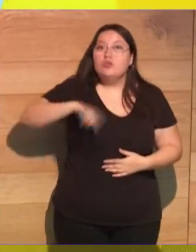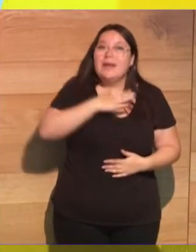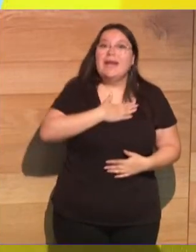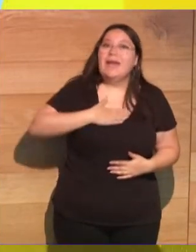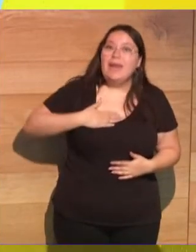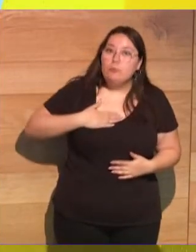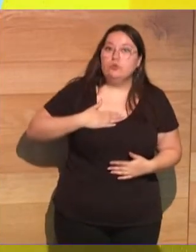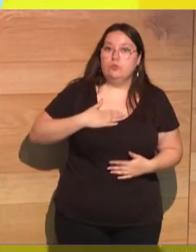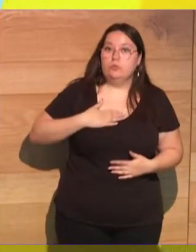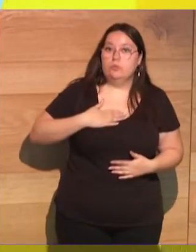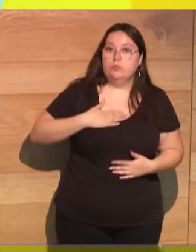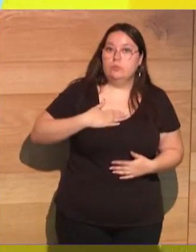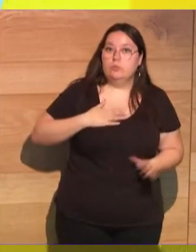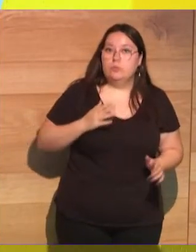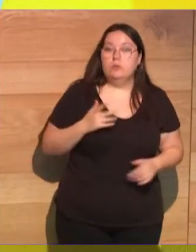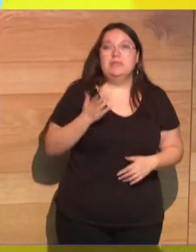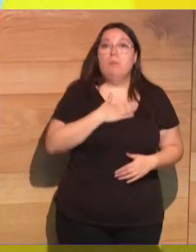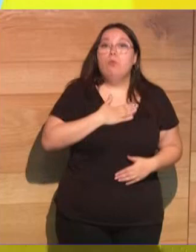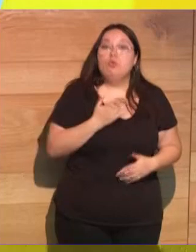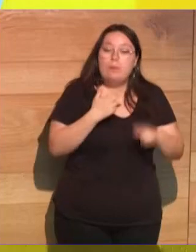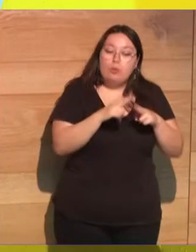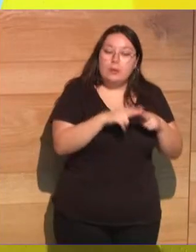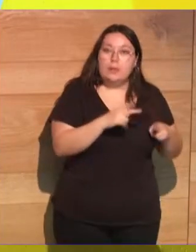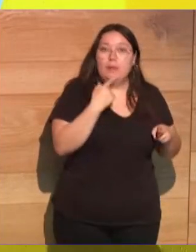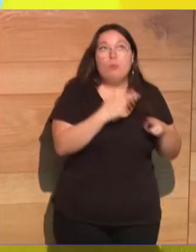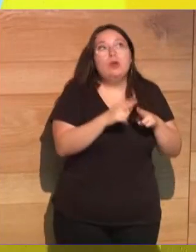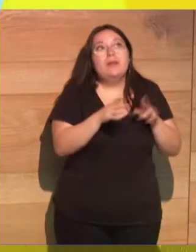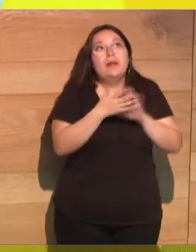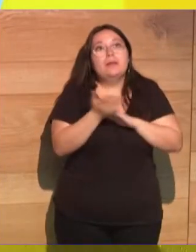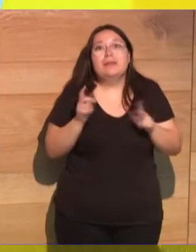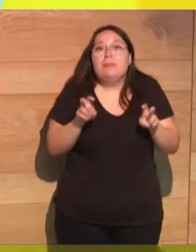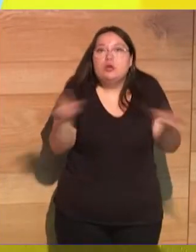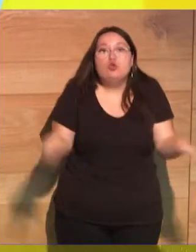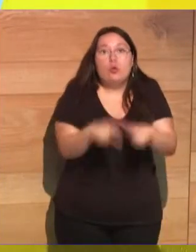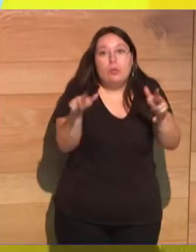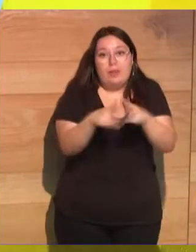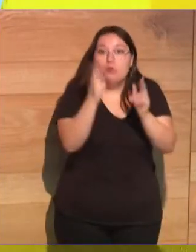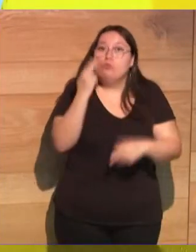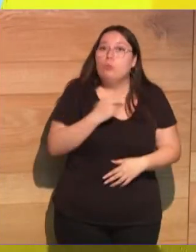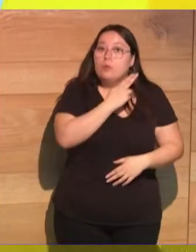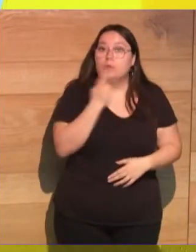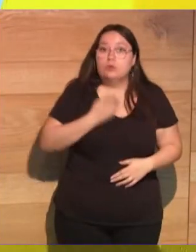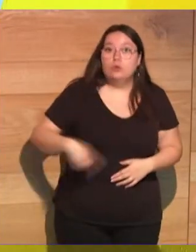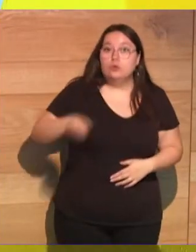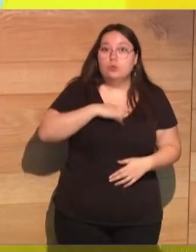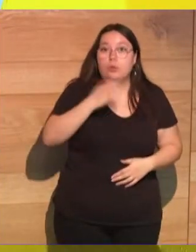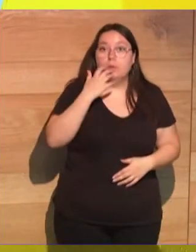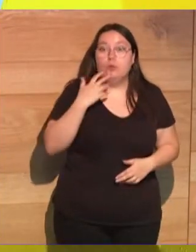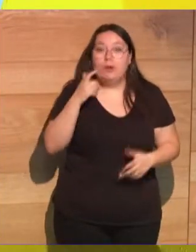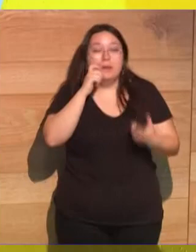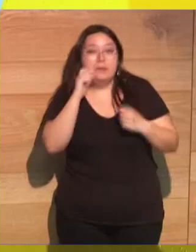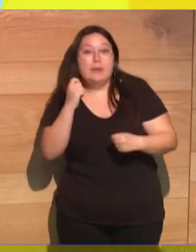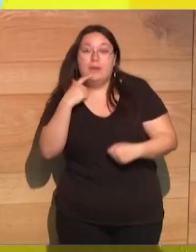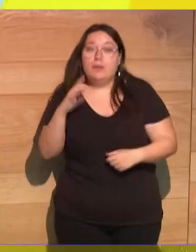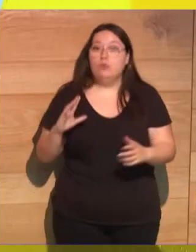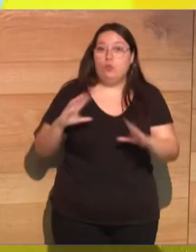tenemos que tener esa voluntad, lo que antes decía, esa voluntad política, pero política en el sentido más amplio del social. Ese compromiso que tenemos, por ejemplo, con la sanidad, que decimos